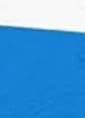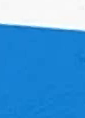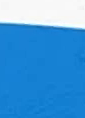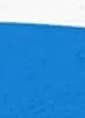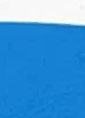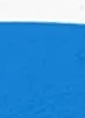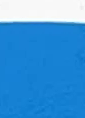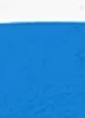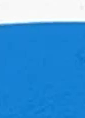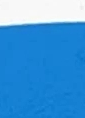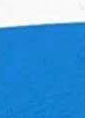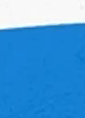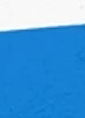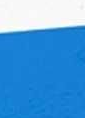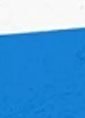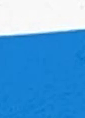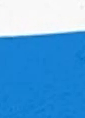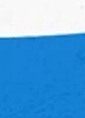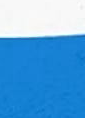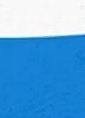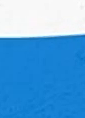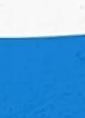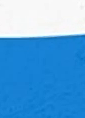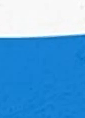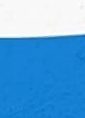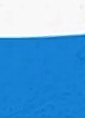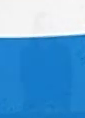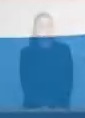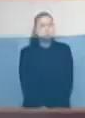Bienvenidos al sorteo Loto.